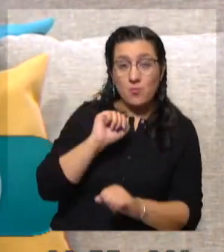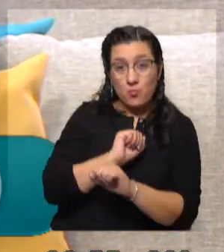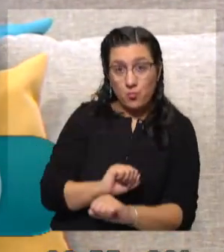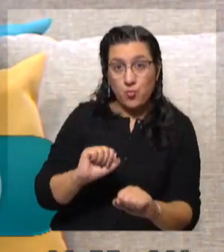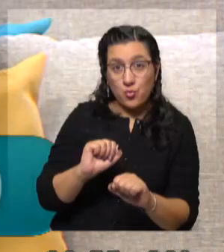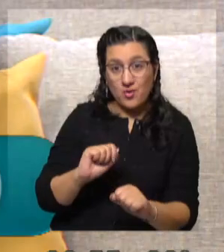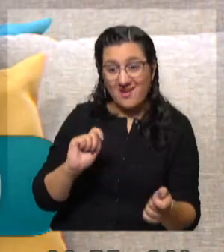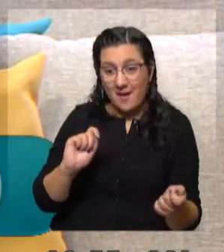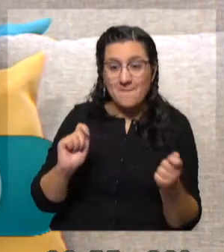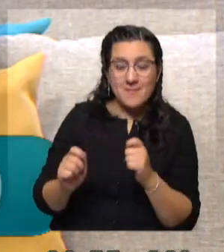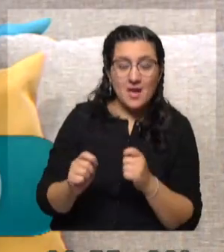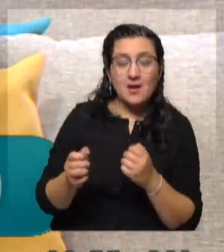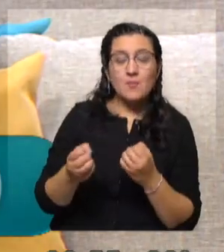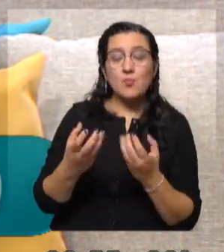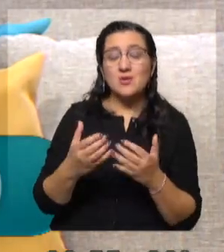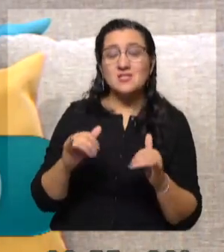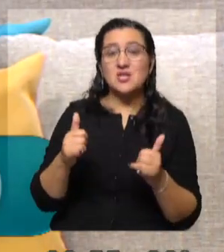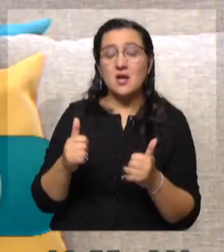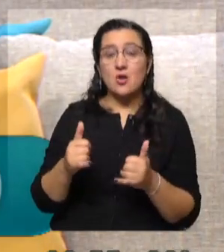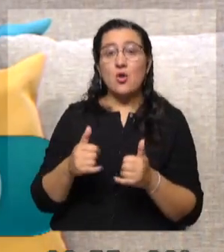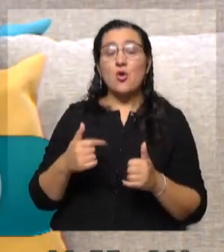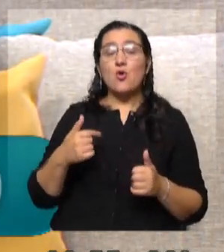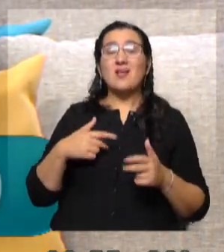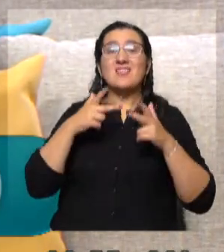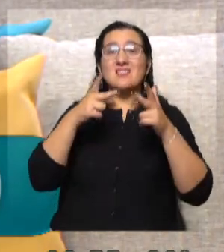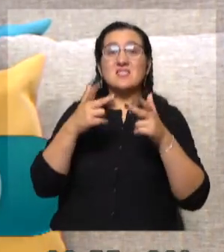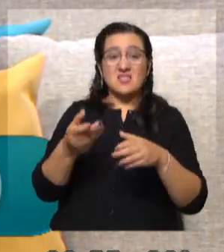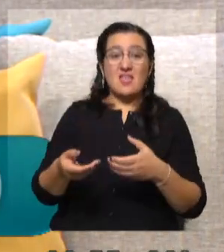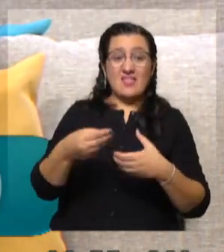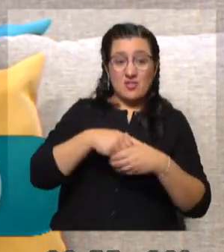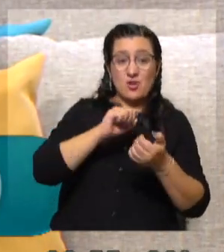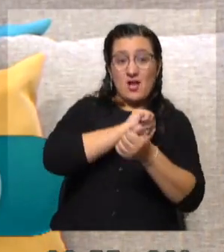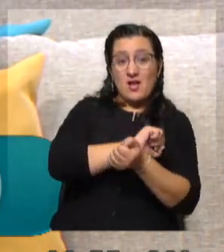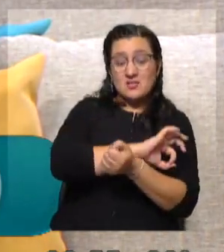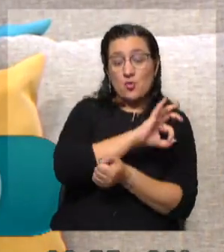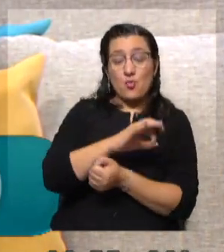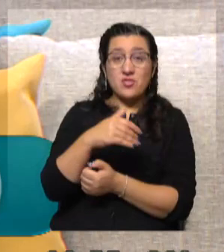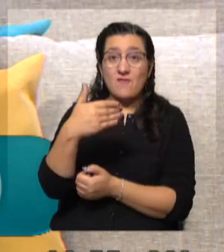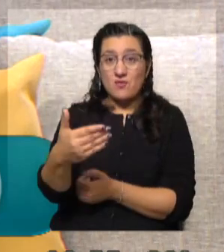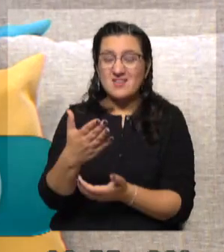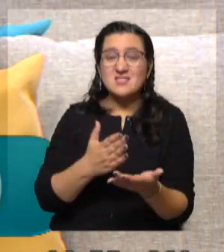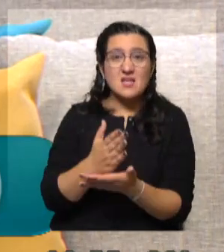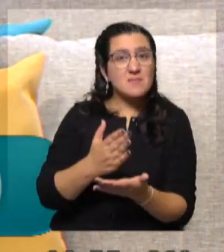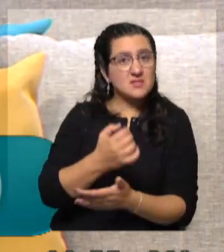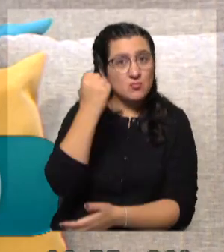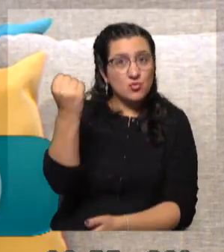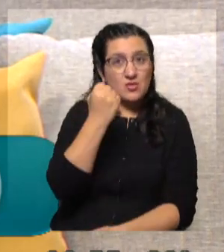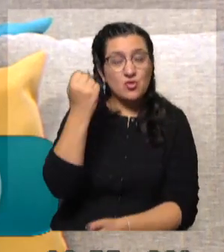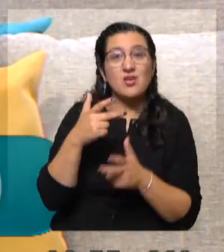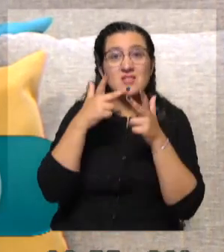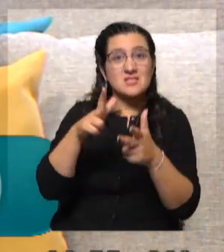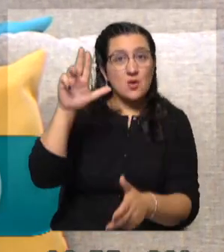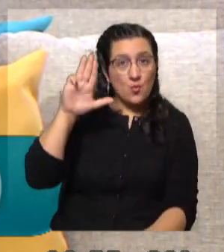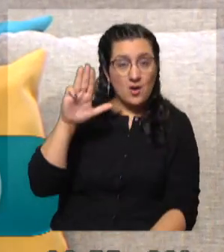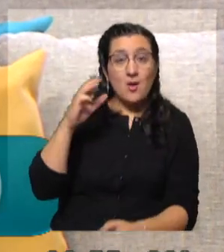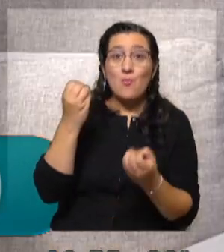más que cualquier otro presidente porque ya su palabra desde adentro de una cárcel desde fuera de el lugar de presidente siempre importa fue clave por eso